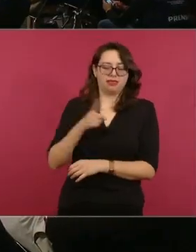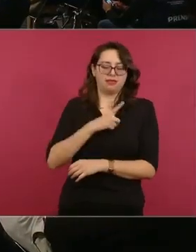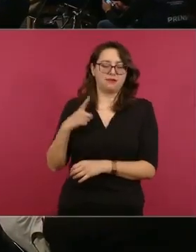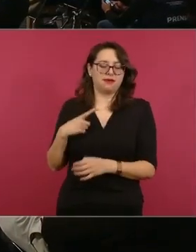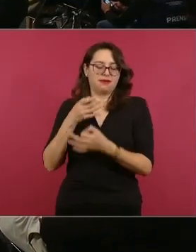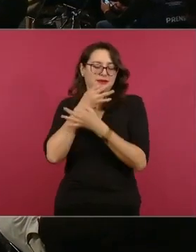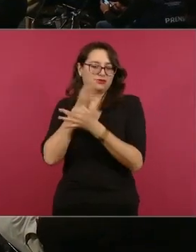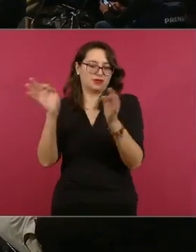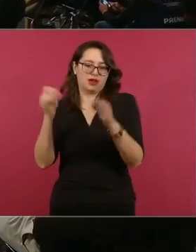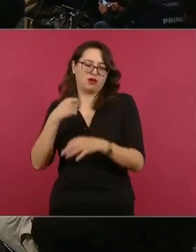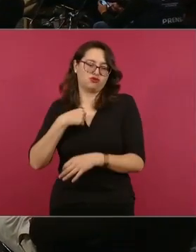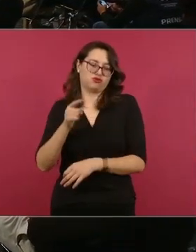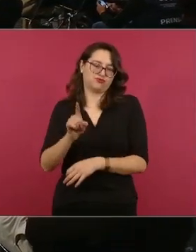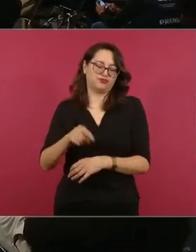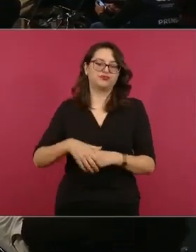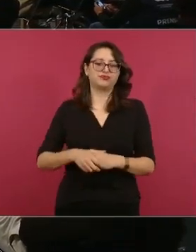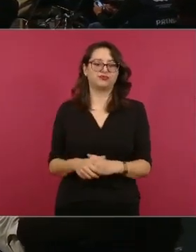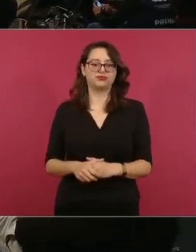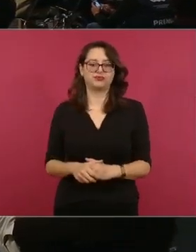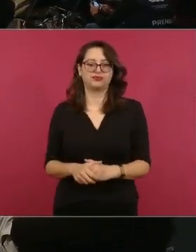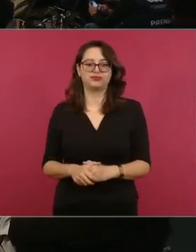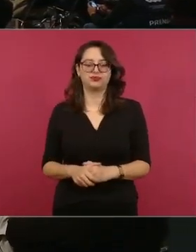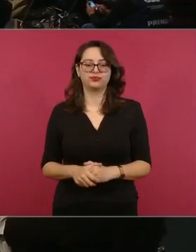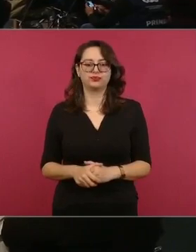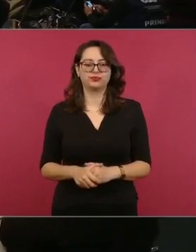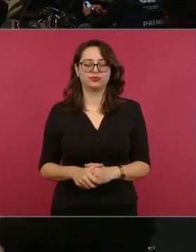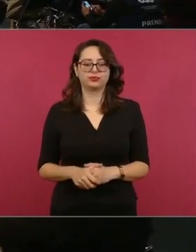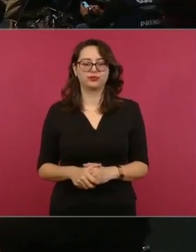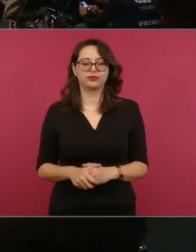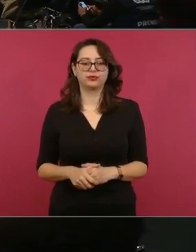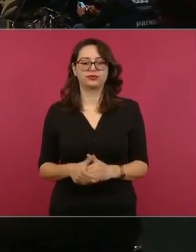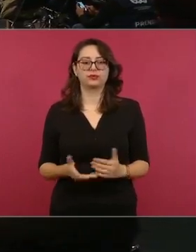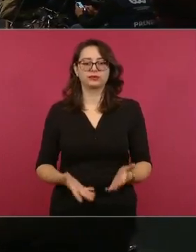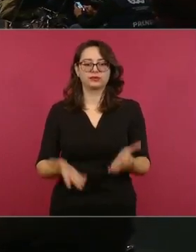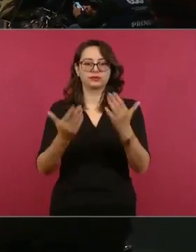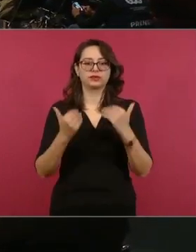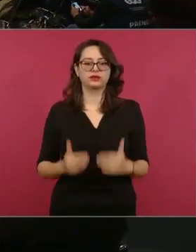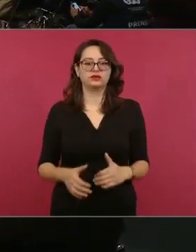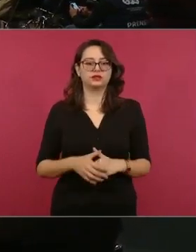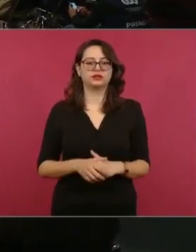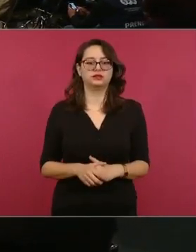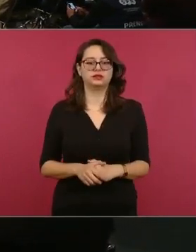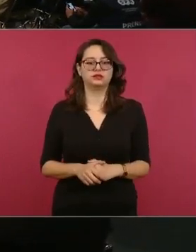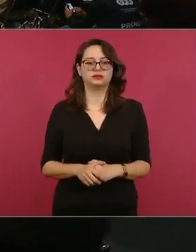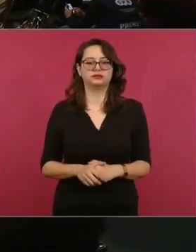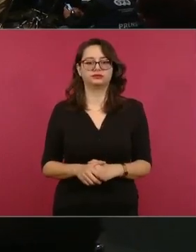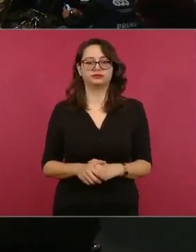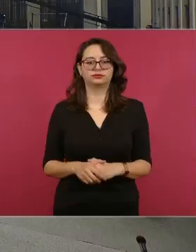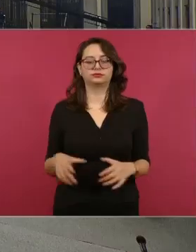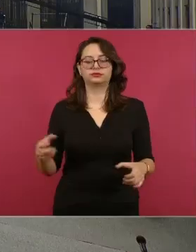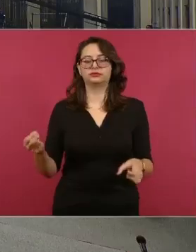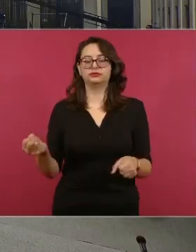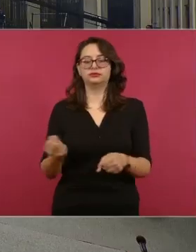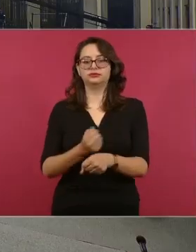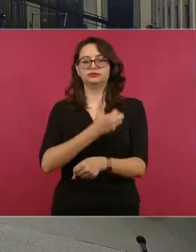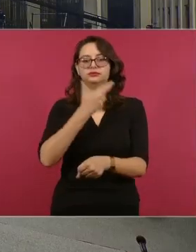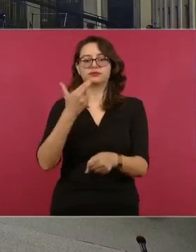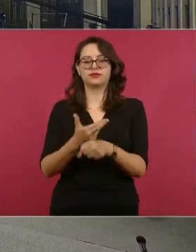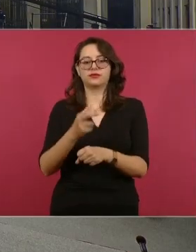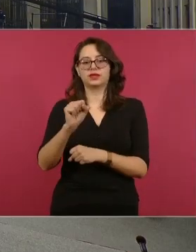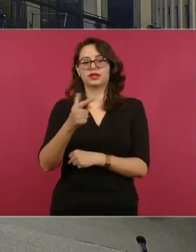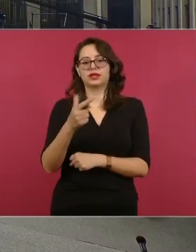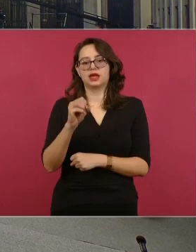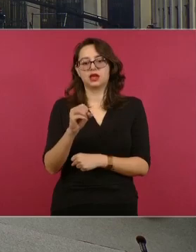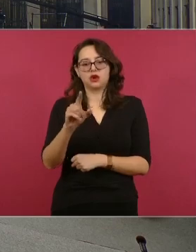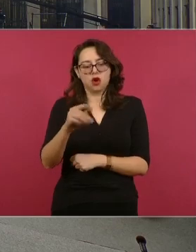Gracias. Adelante. Secretaria de Gobernación, servidor